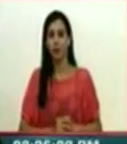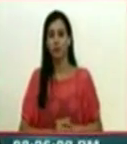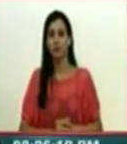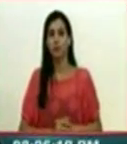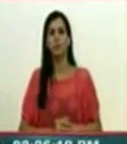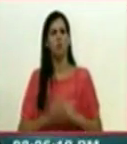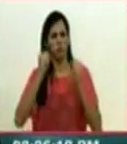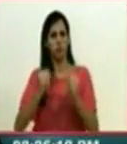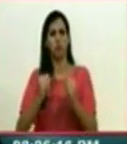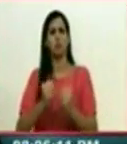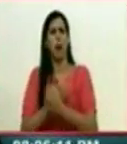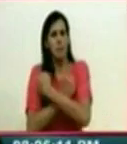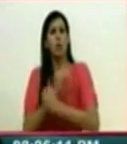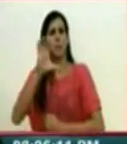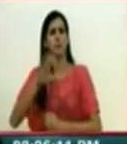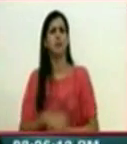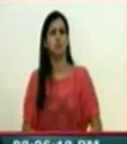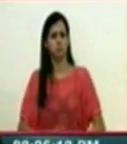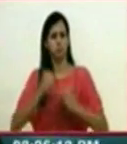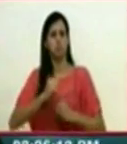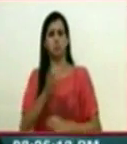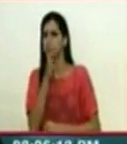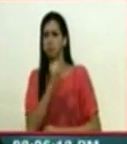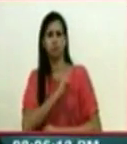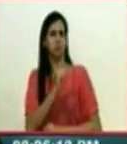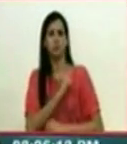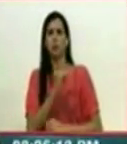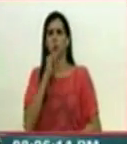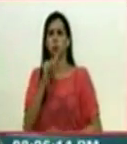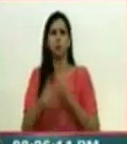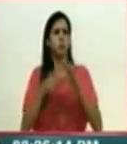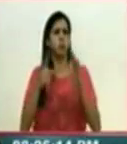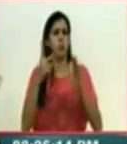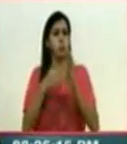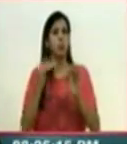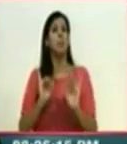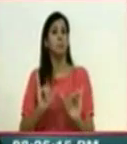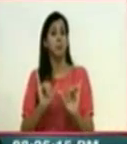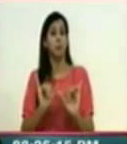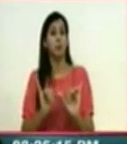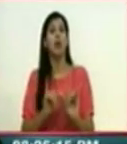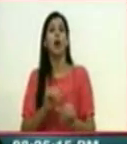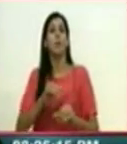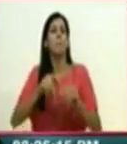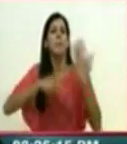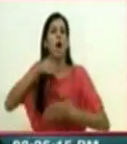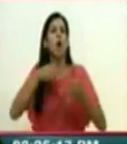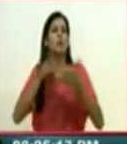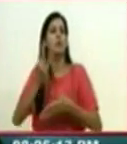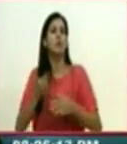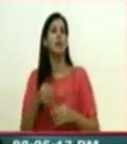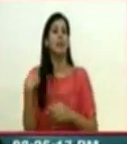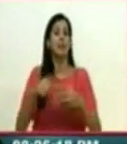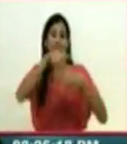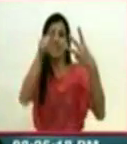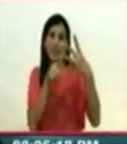firme, patriota, valiente, ha venido denunciando que esa conspiración tiene tres patas, que es el eje